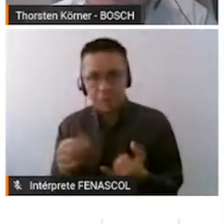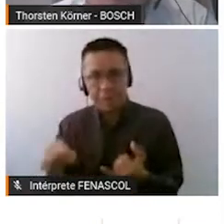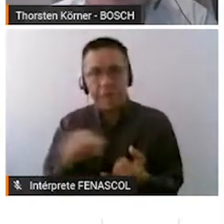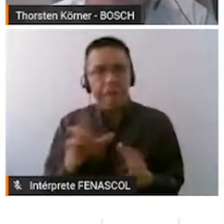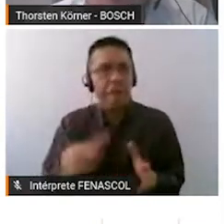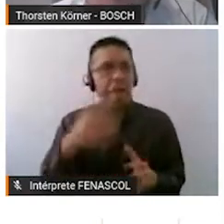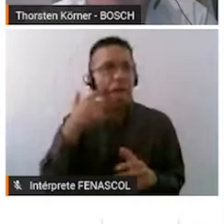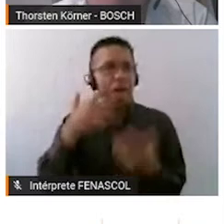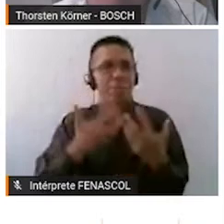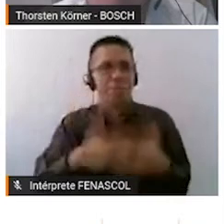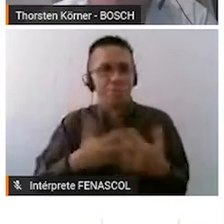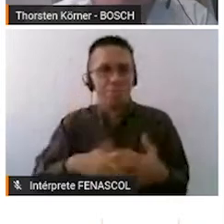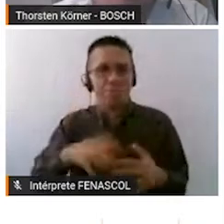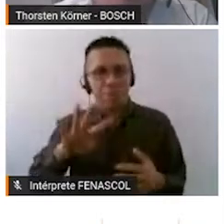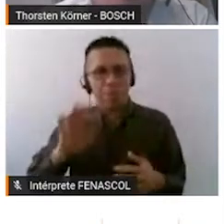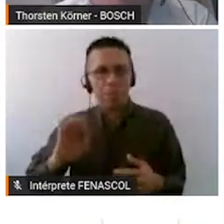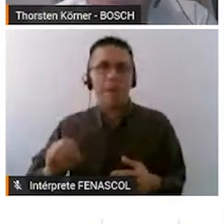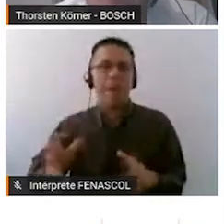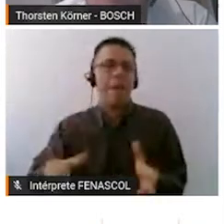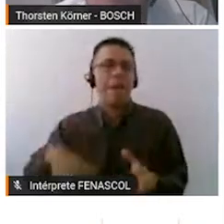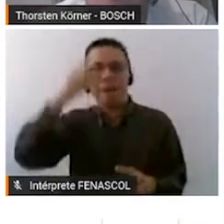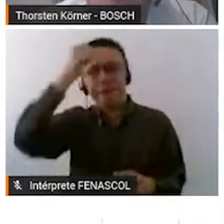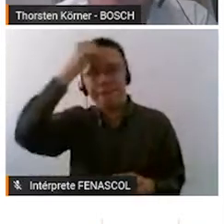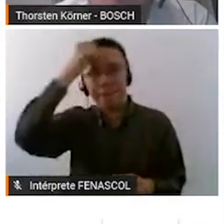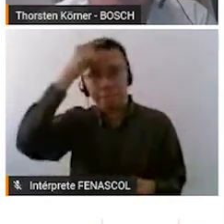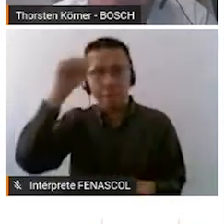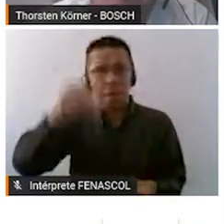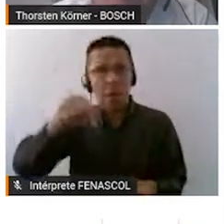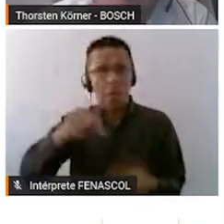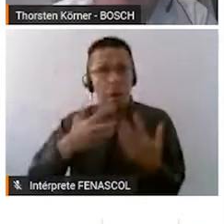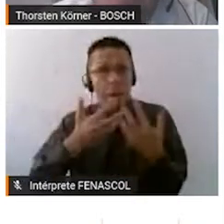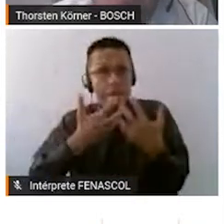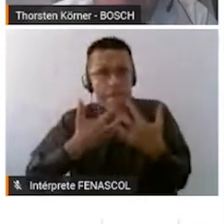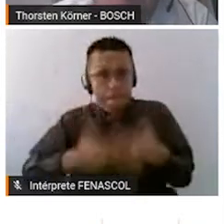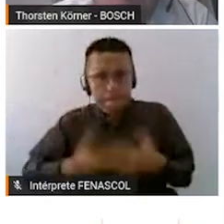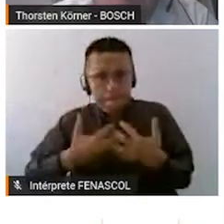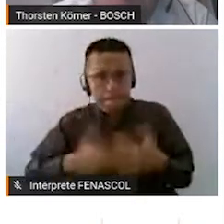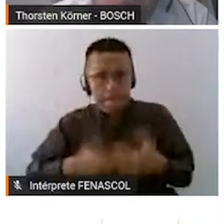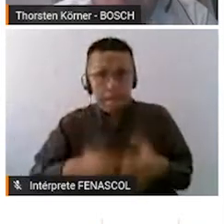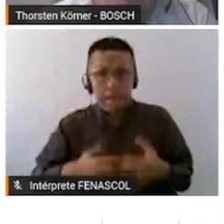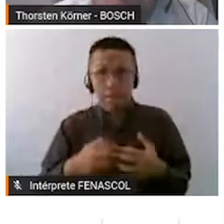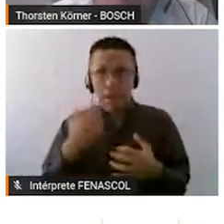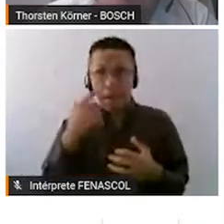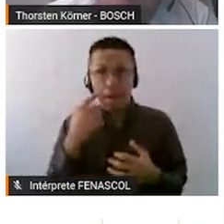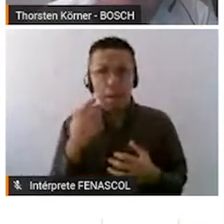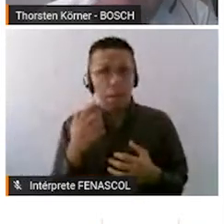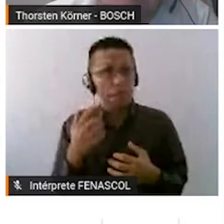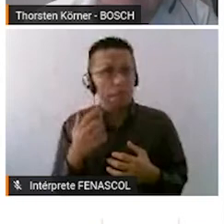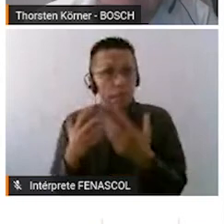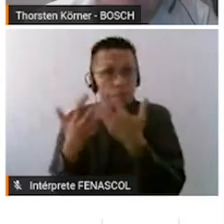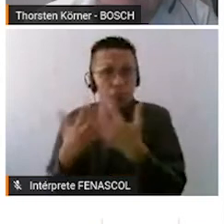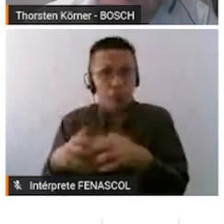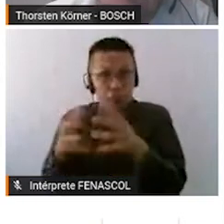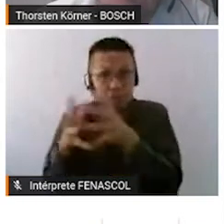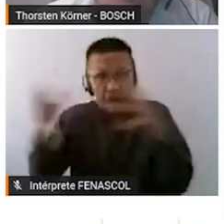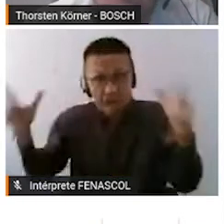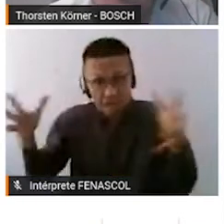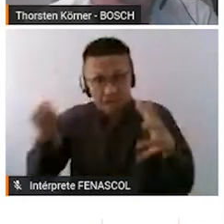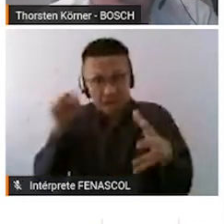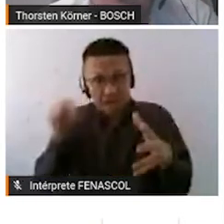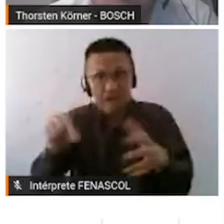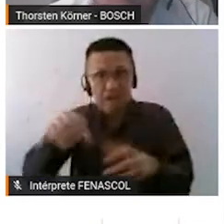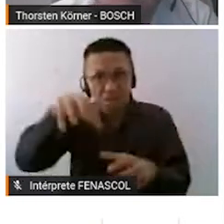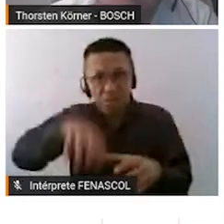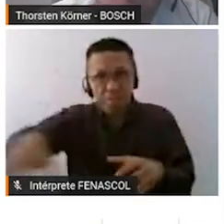industria 4.0. Nosotros tenemos máquinas industriales que pueden ser con